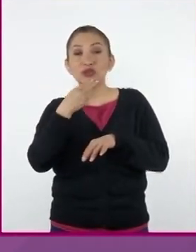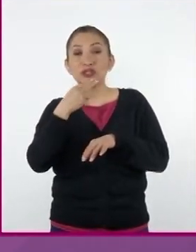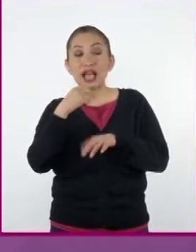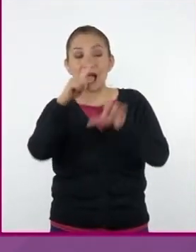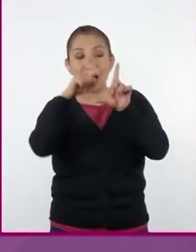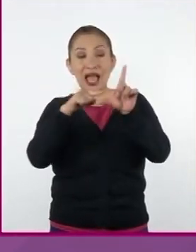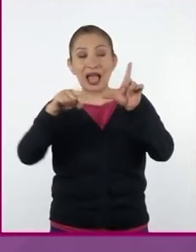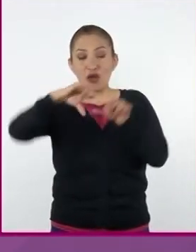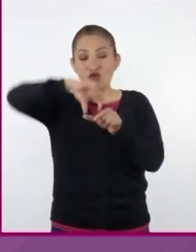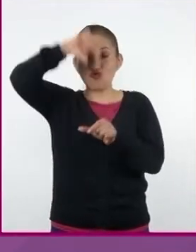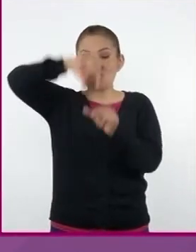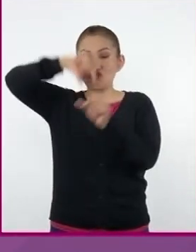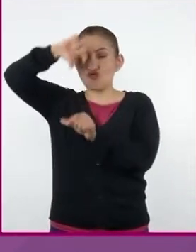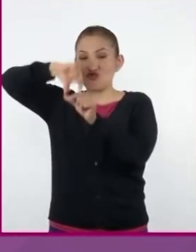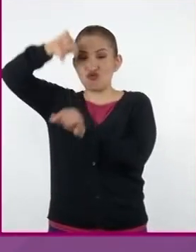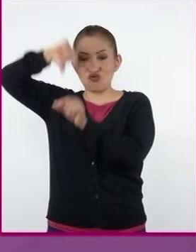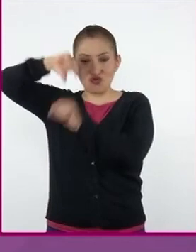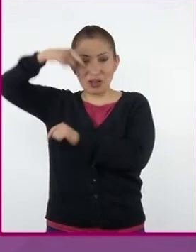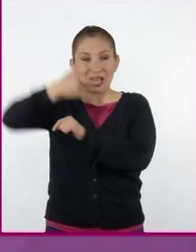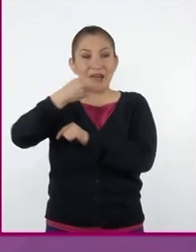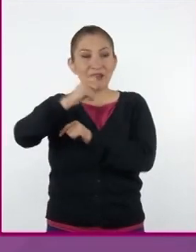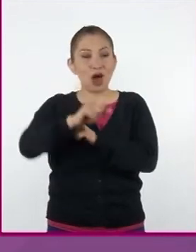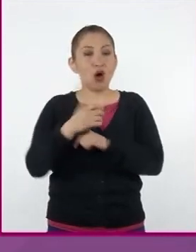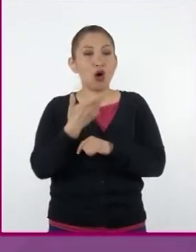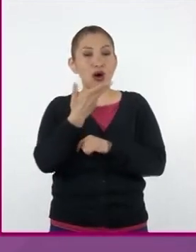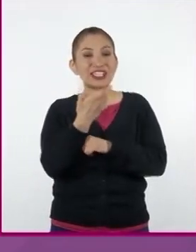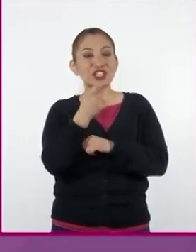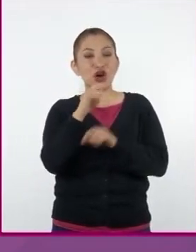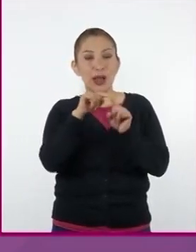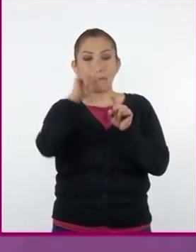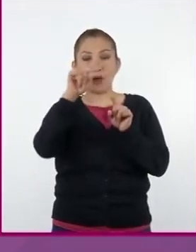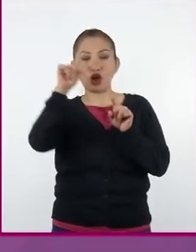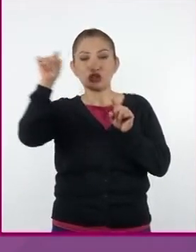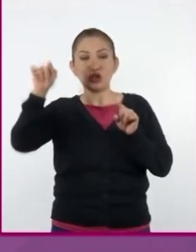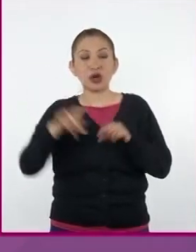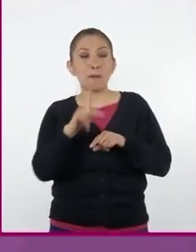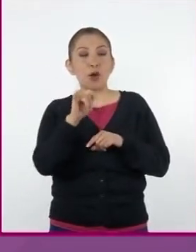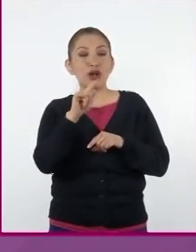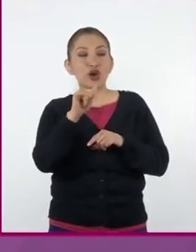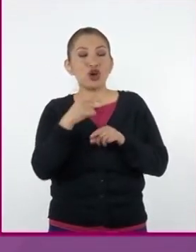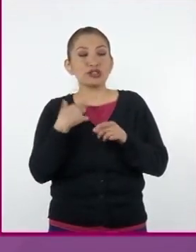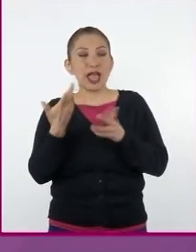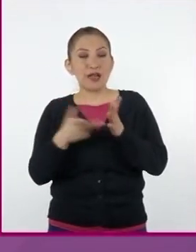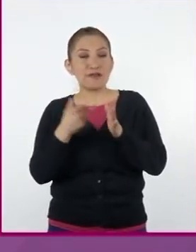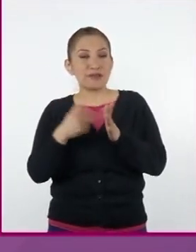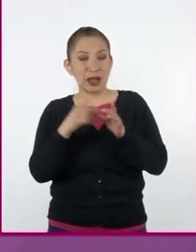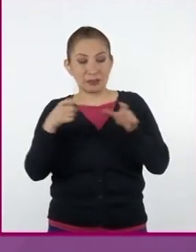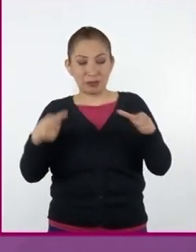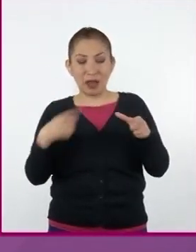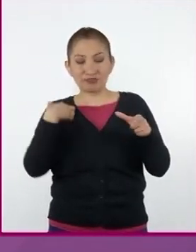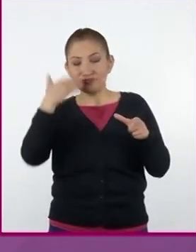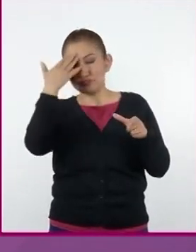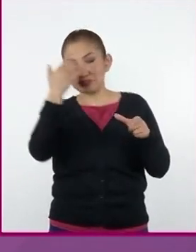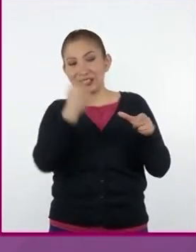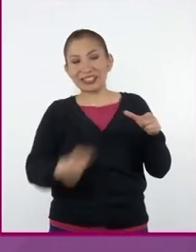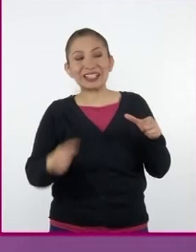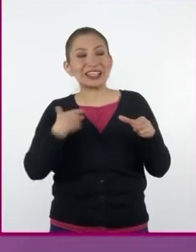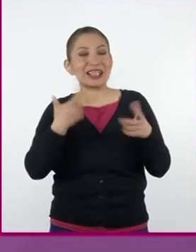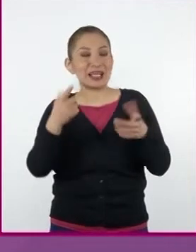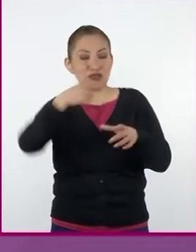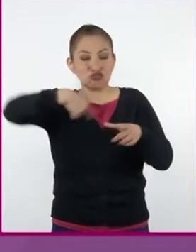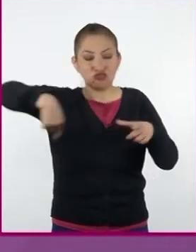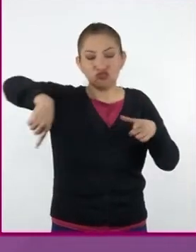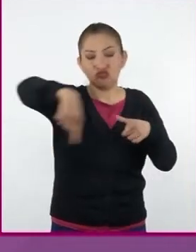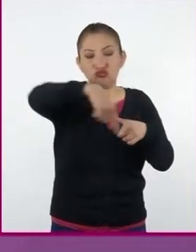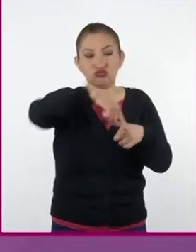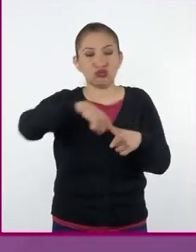gráficas de barras, gráficas como los histogramas, los polígonos de frecuencia y unas gráficas muy conocidas que son las gráficas